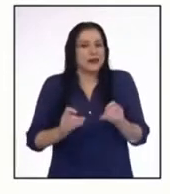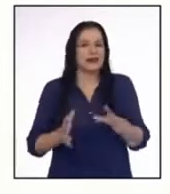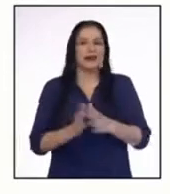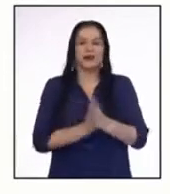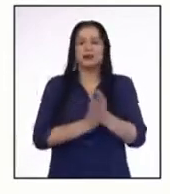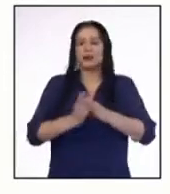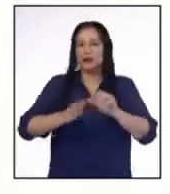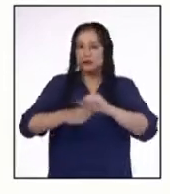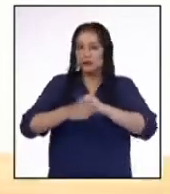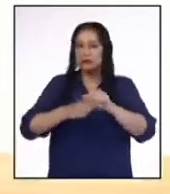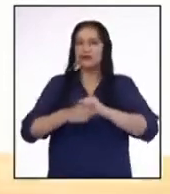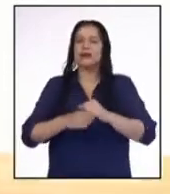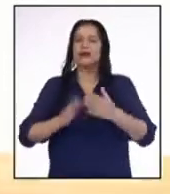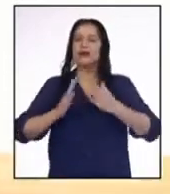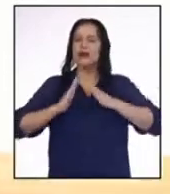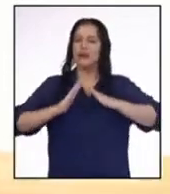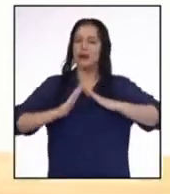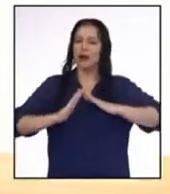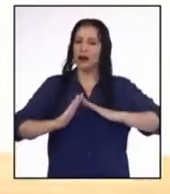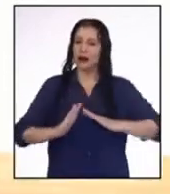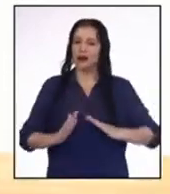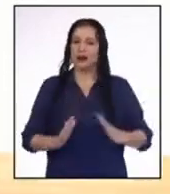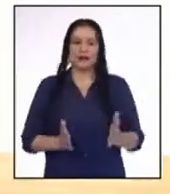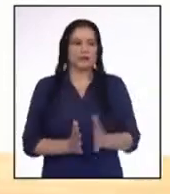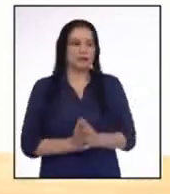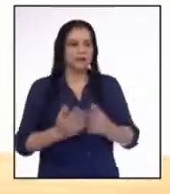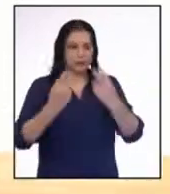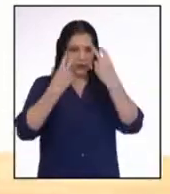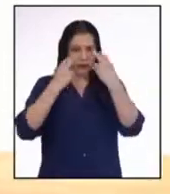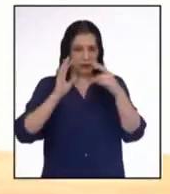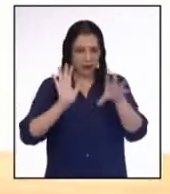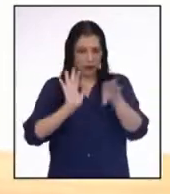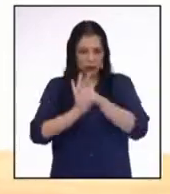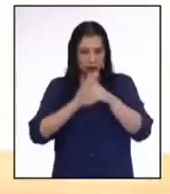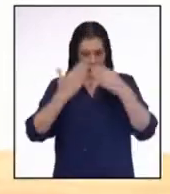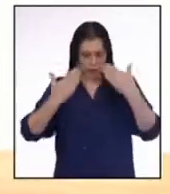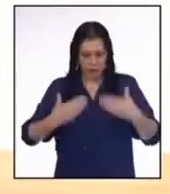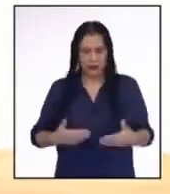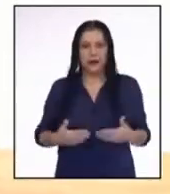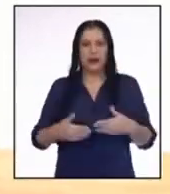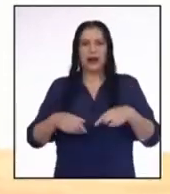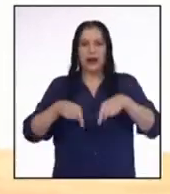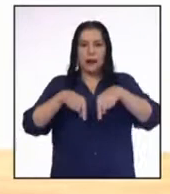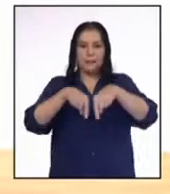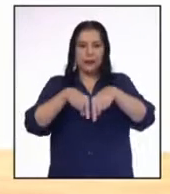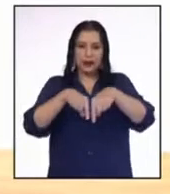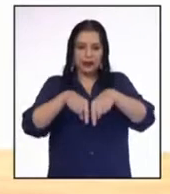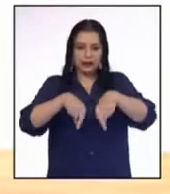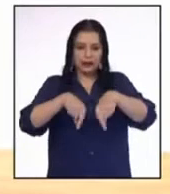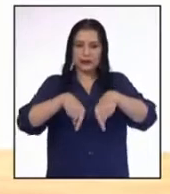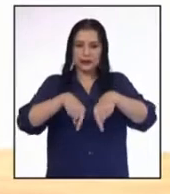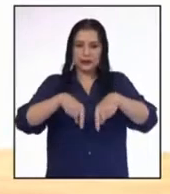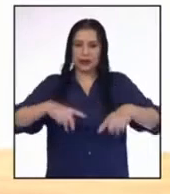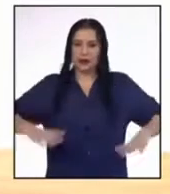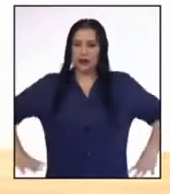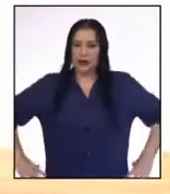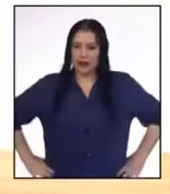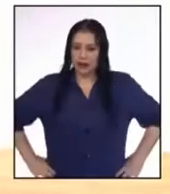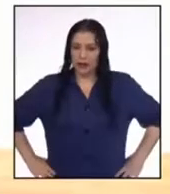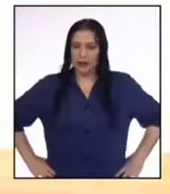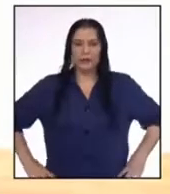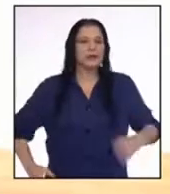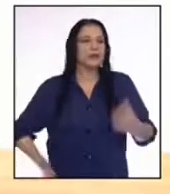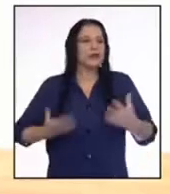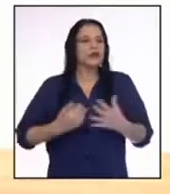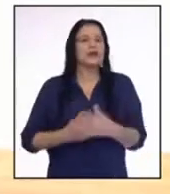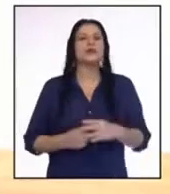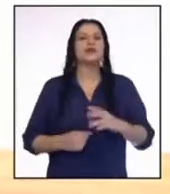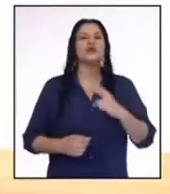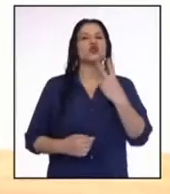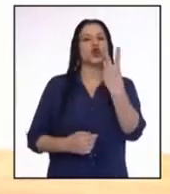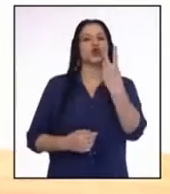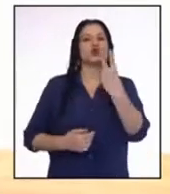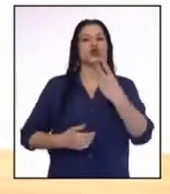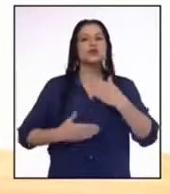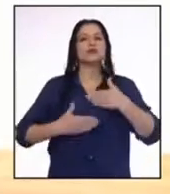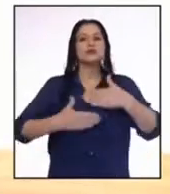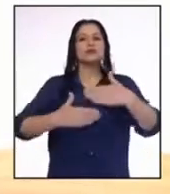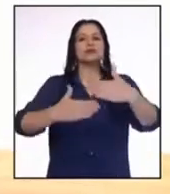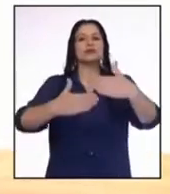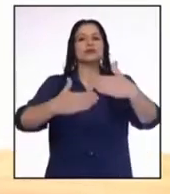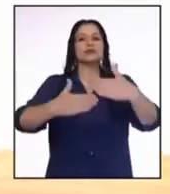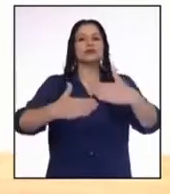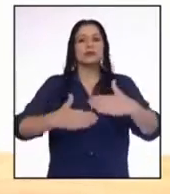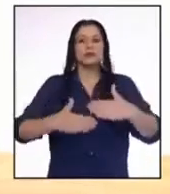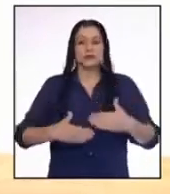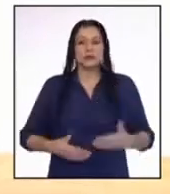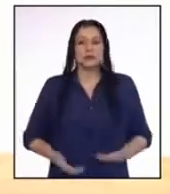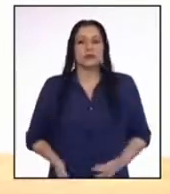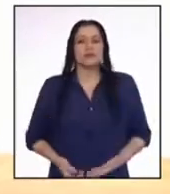para darnos tranquilidad. Nos colocamos en esta posición, las piernas a la altura de nuestra cadera, y hacemos 2 respiraciones.